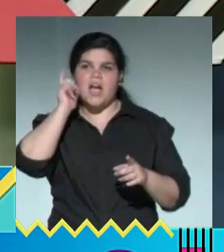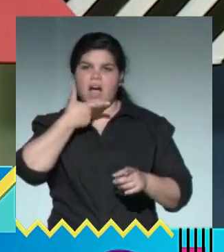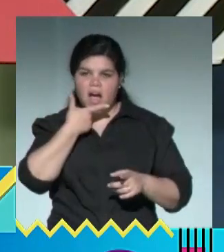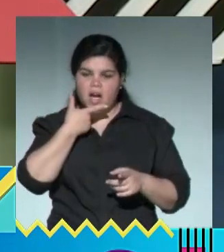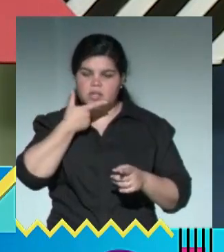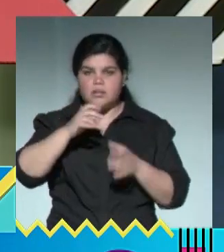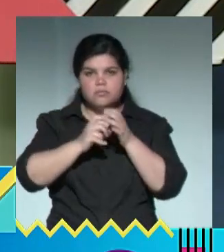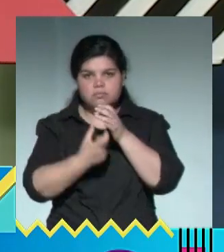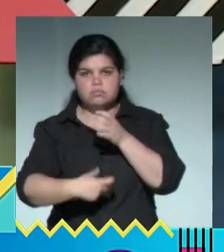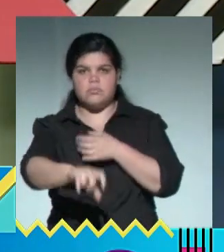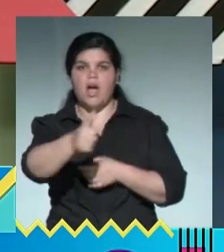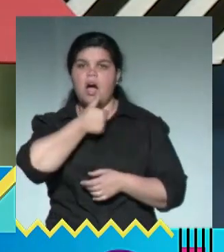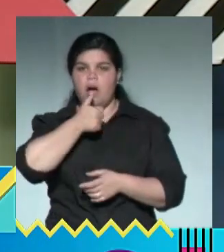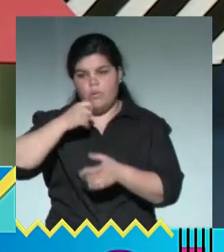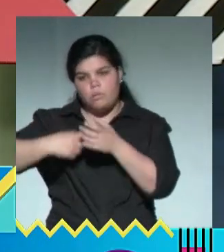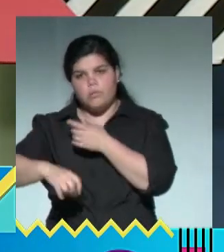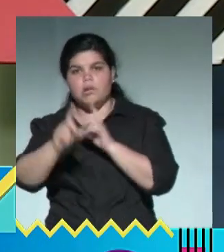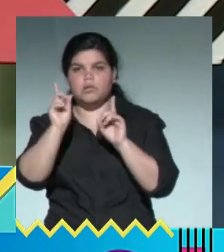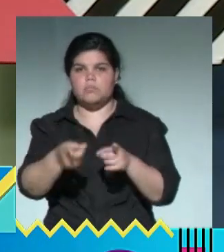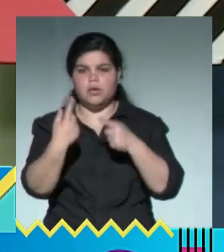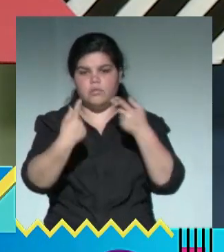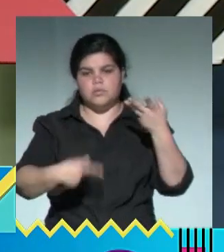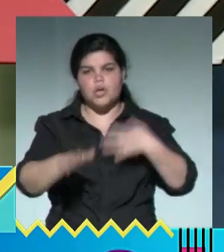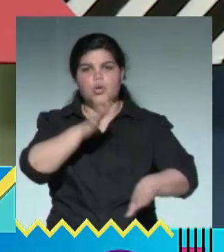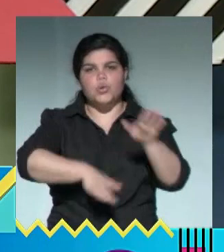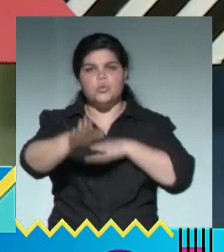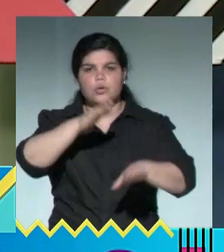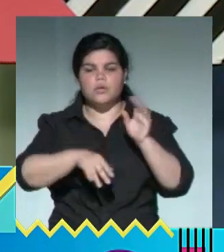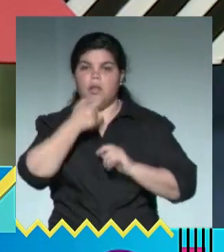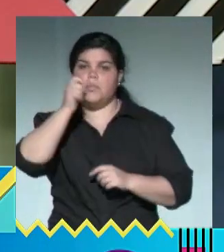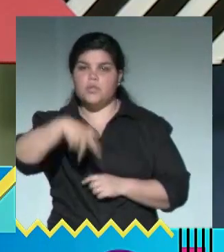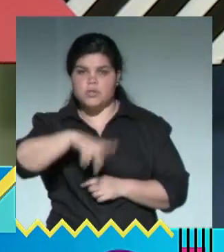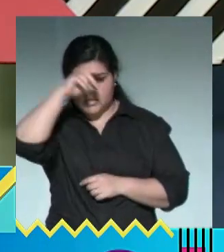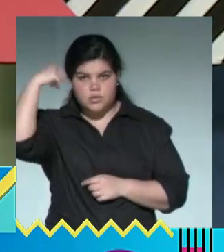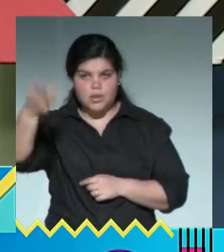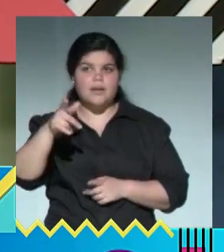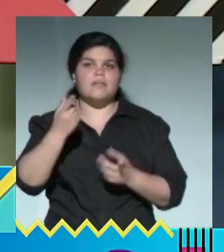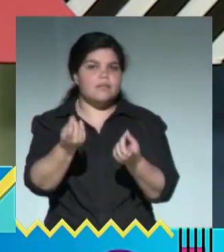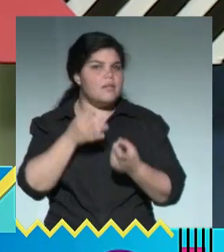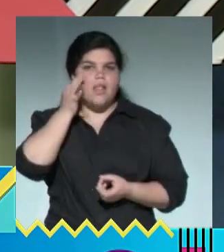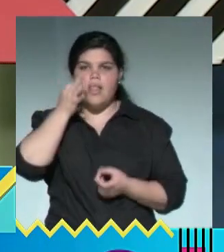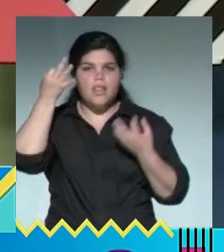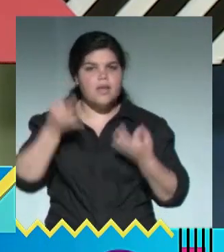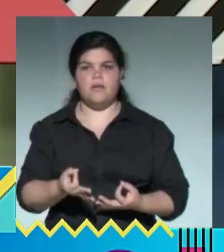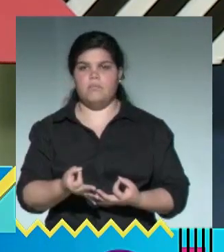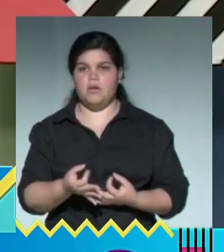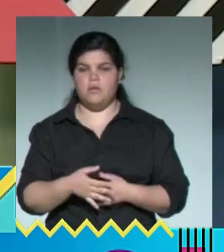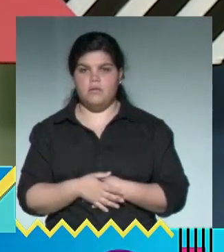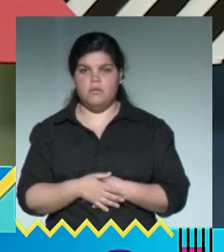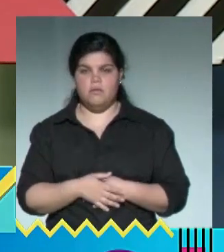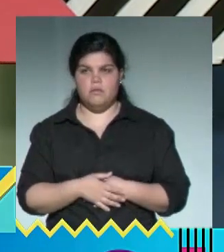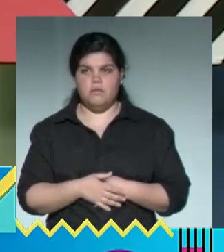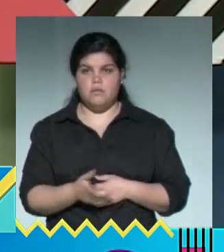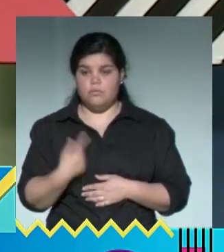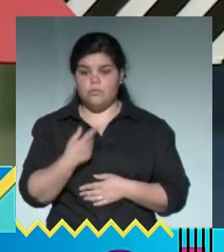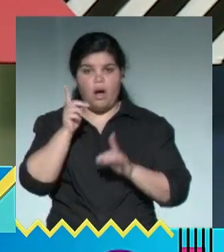gasoductos, oleoductos, rutas provinciales y nacionales que deben estar limpias, ¿no? Entonces, también lo hemos